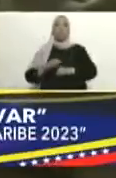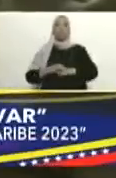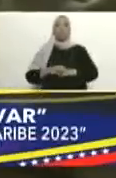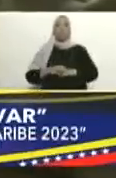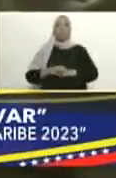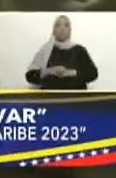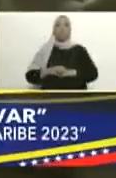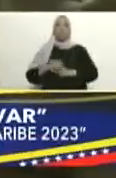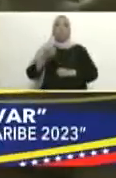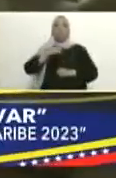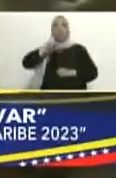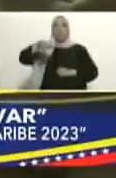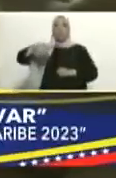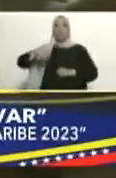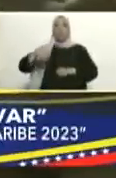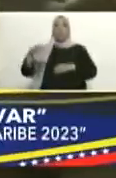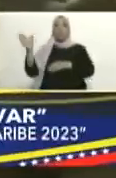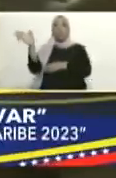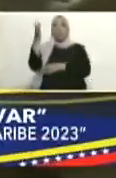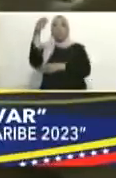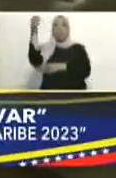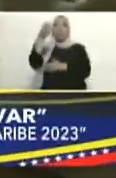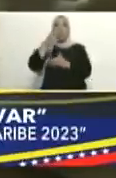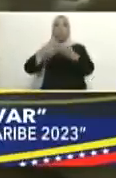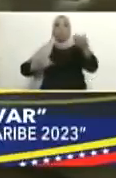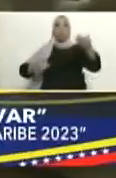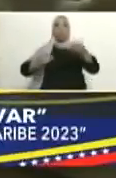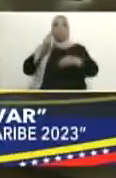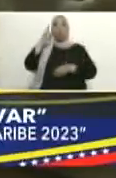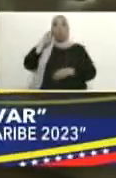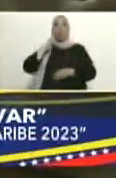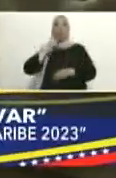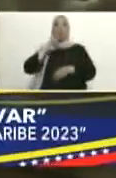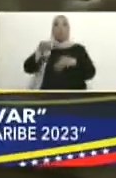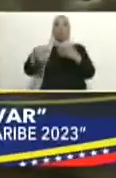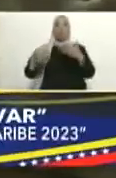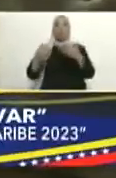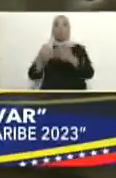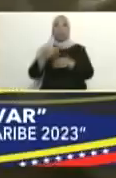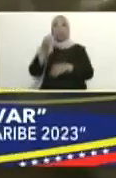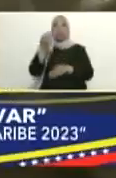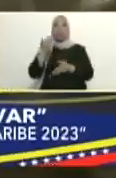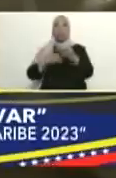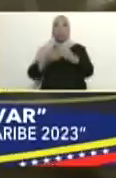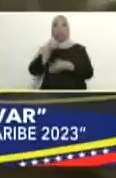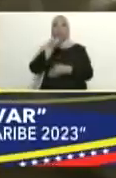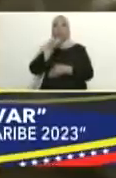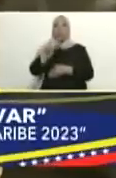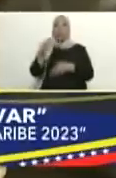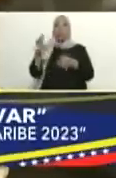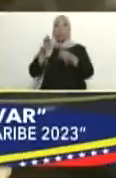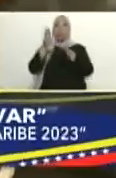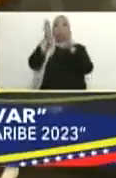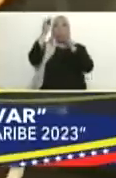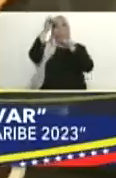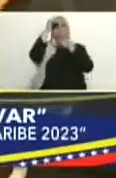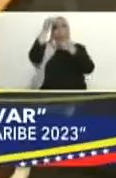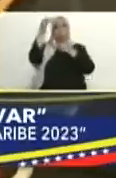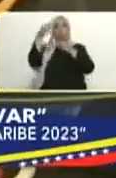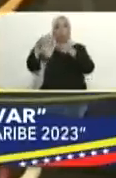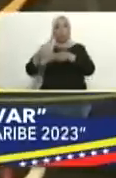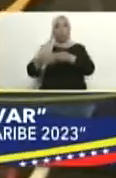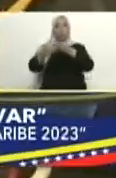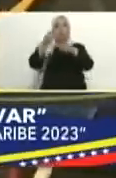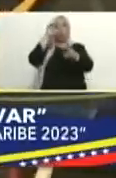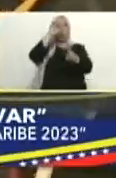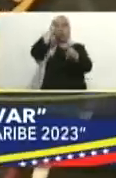el estandarte de nuestra gloriosa y victoriosa Armada Bolivariana y que sirva de grimpola para orientar así el aparejo y